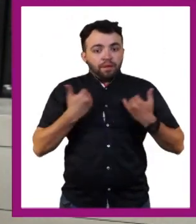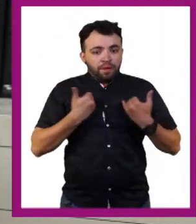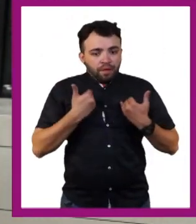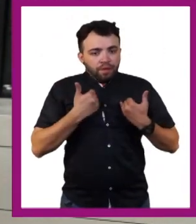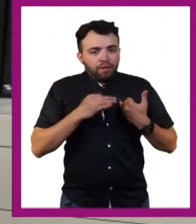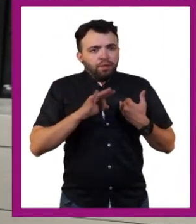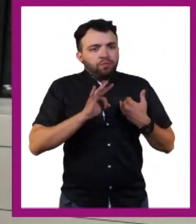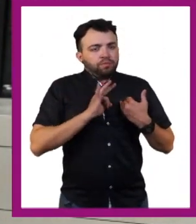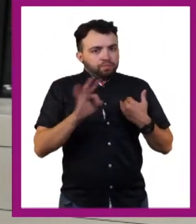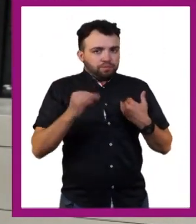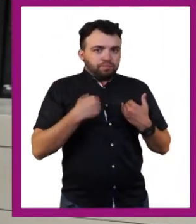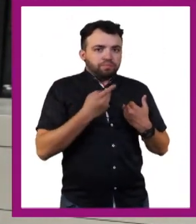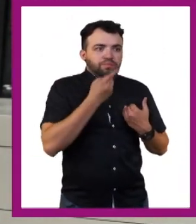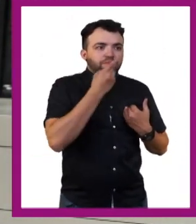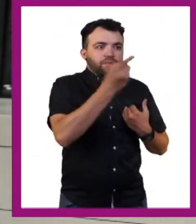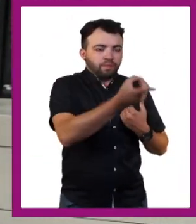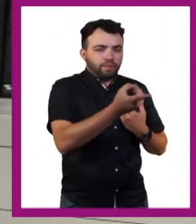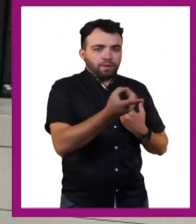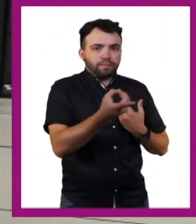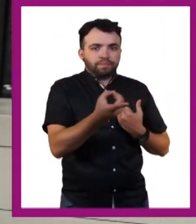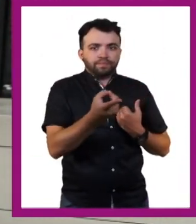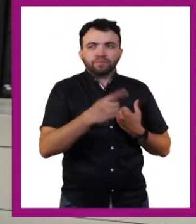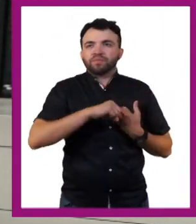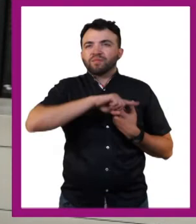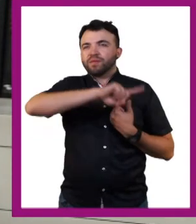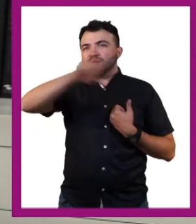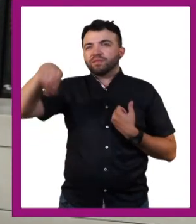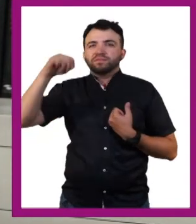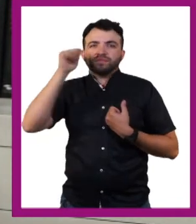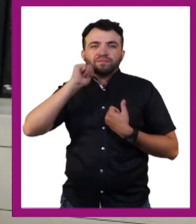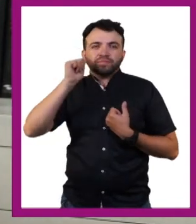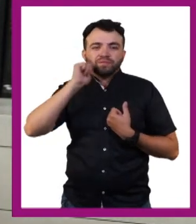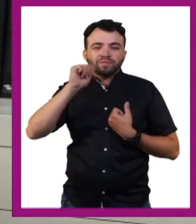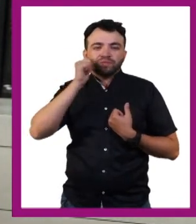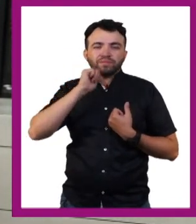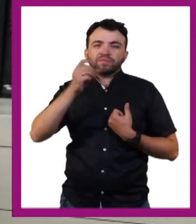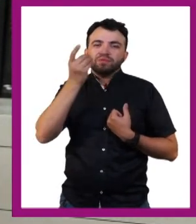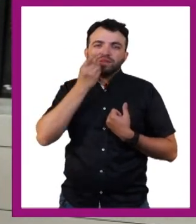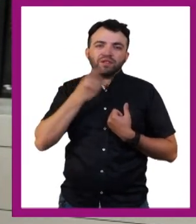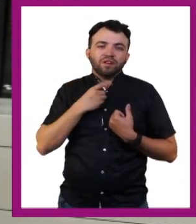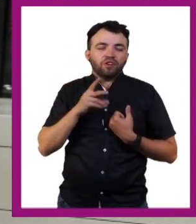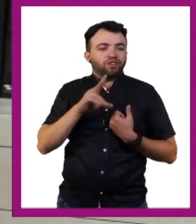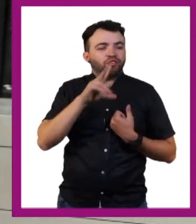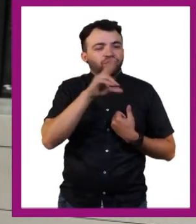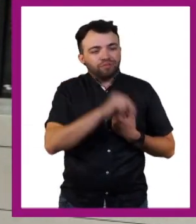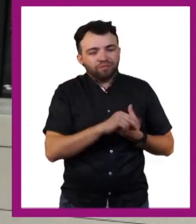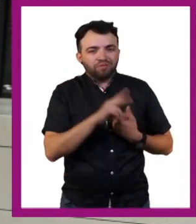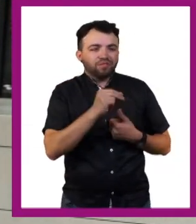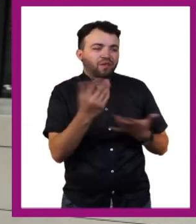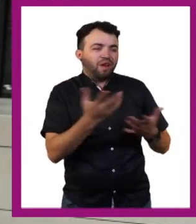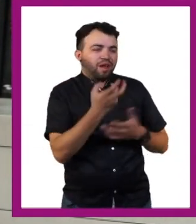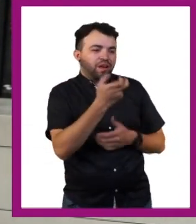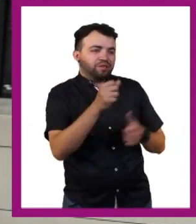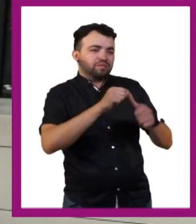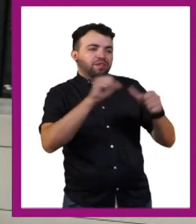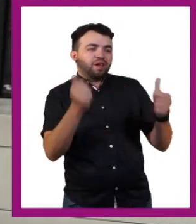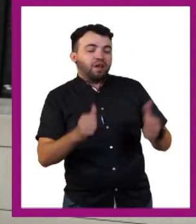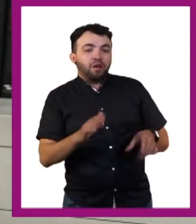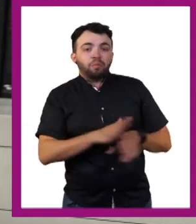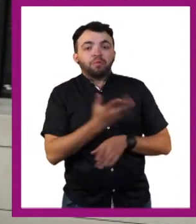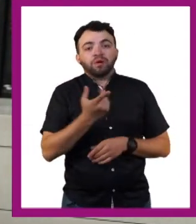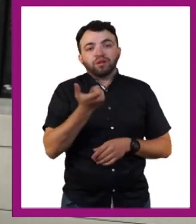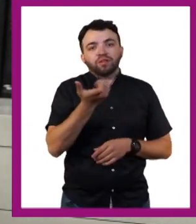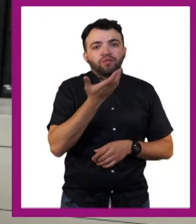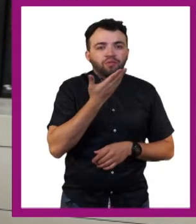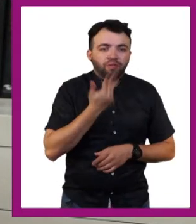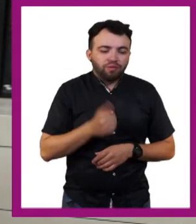que finalmente todos nos dicen, y se los digo por experiencia, no hagas nada así de arte porque te vas a morir